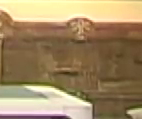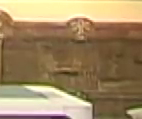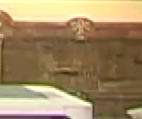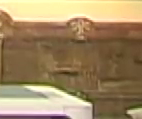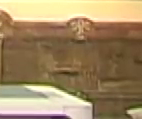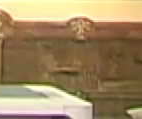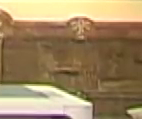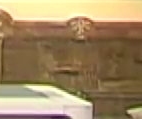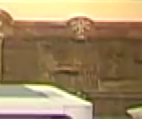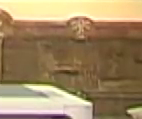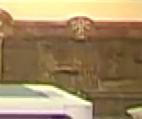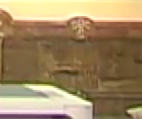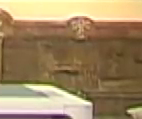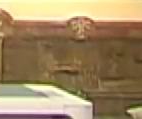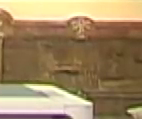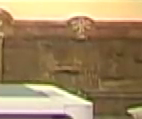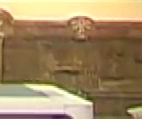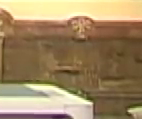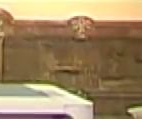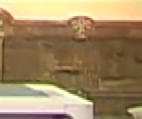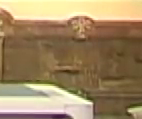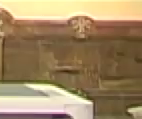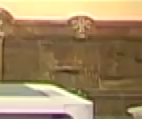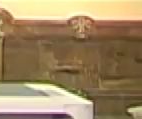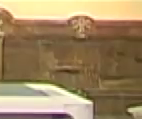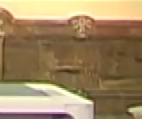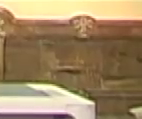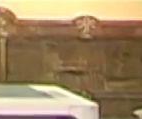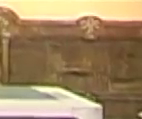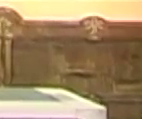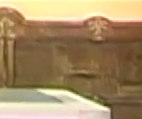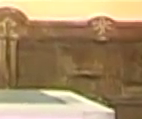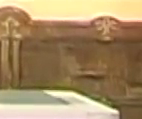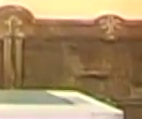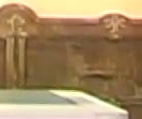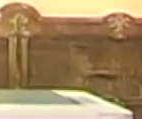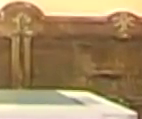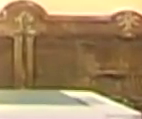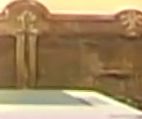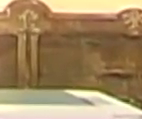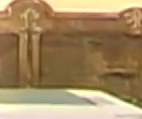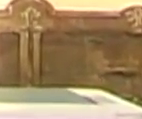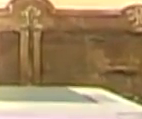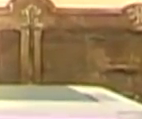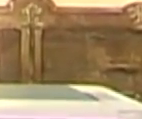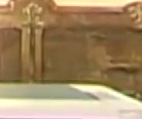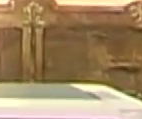Buenas noches, compatriota. Estamos hoy, viernes 17 de agosto,